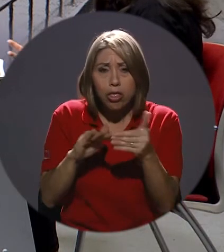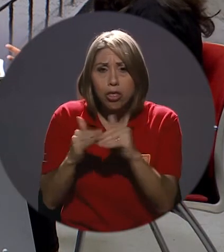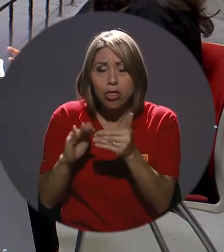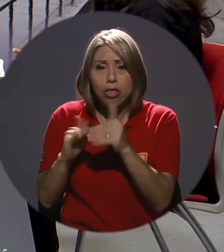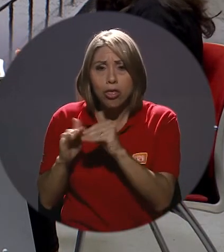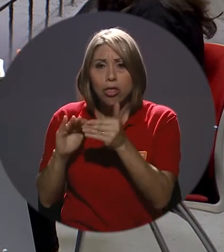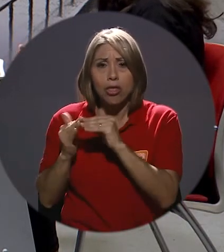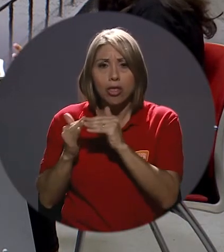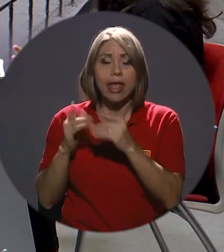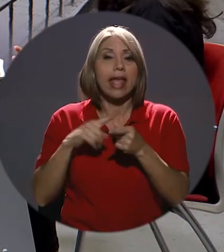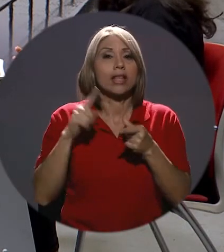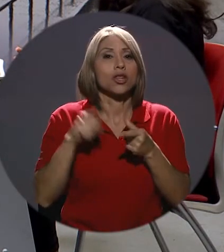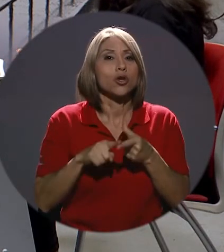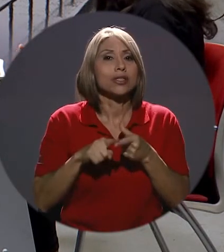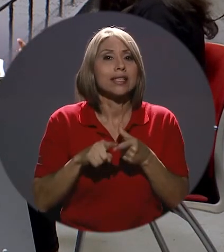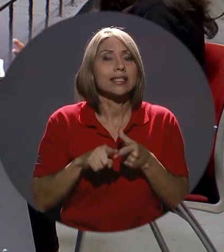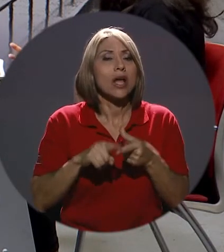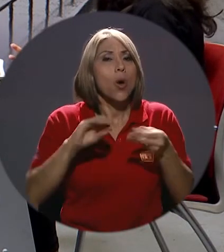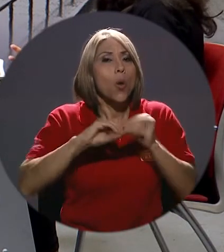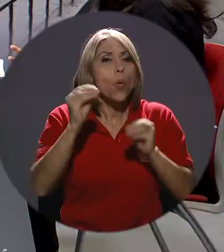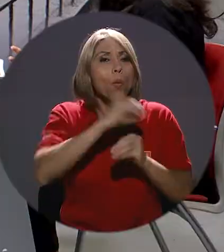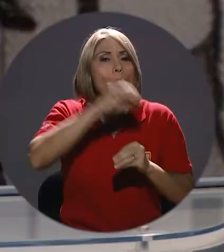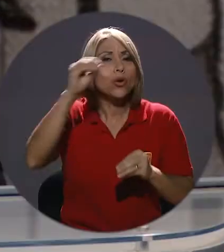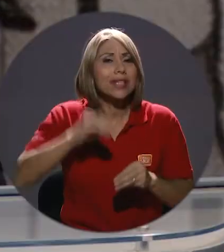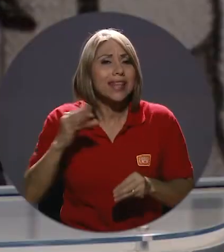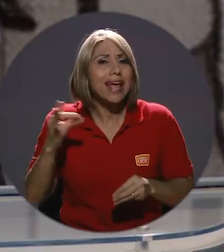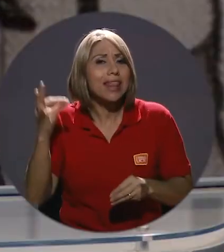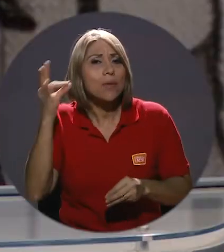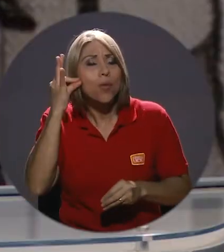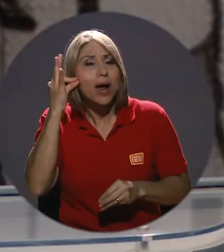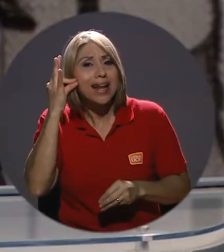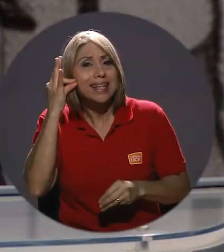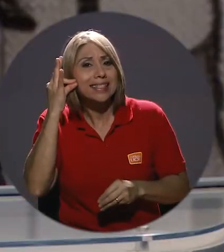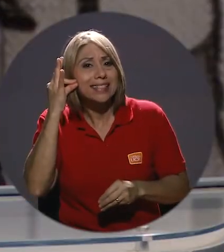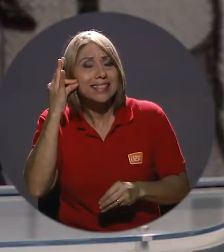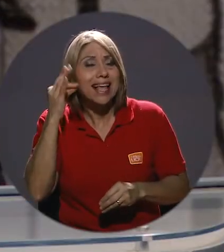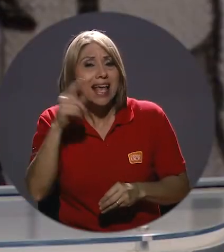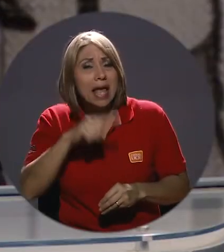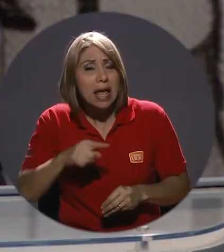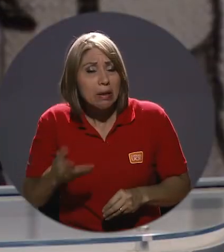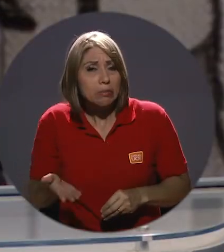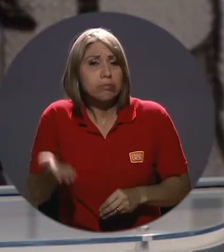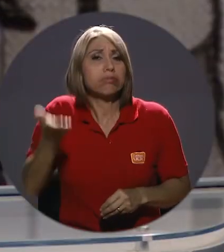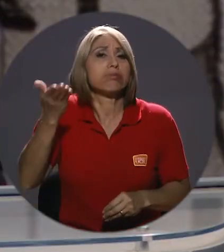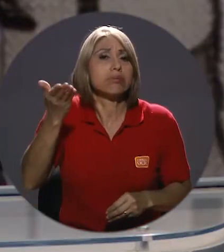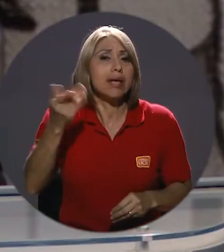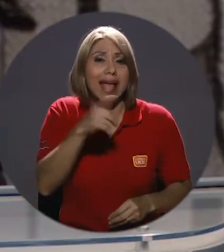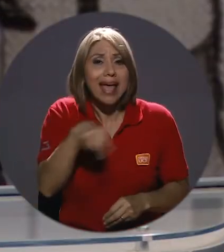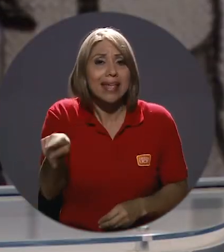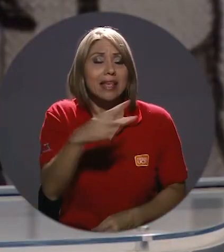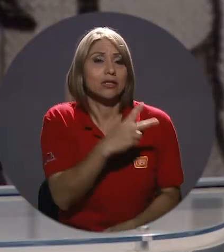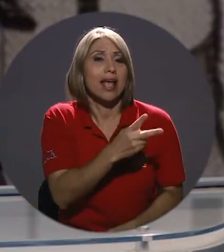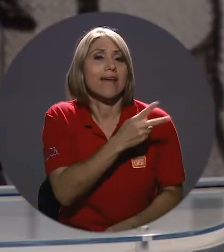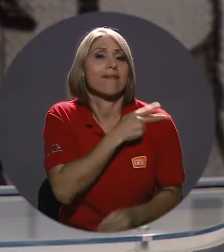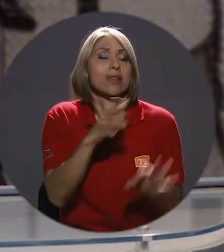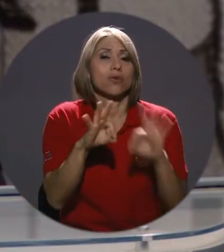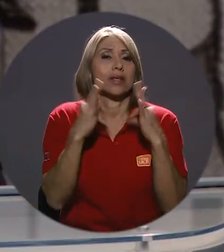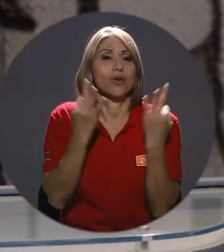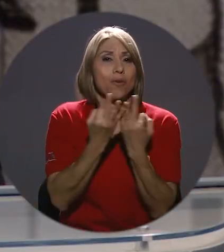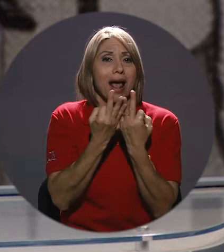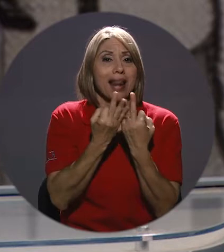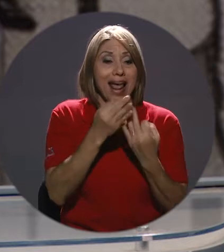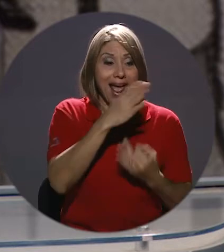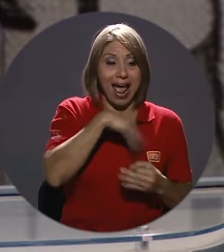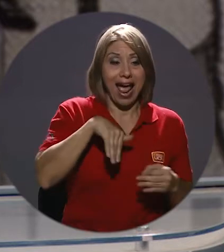un porcentaje de mujeres mayor que son jefaturas de hogar dentro de la población